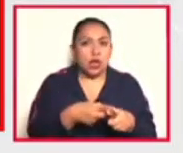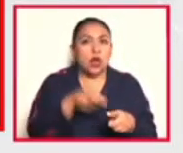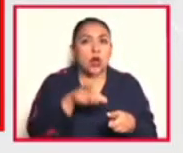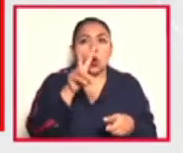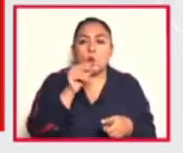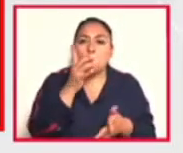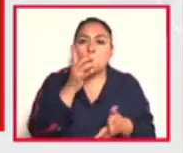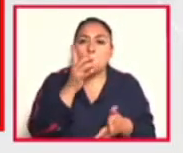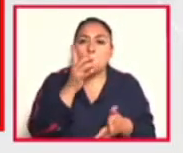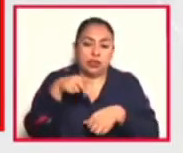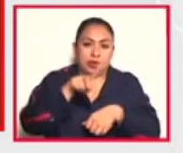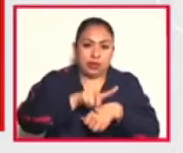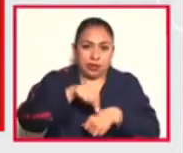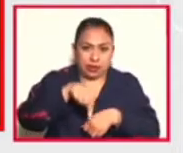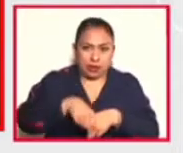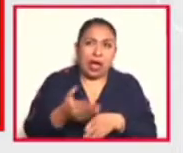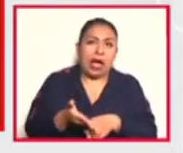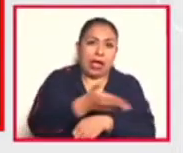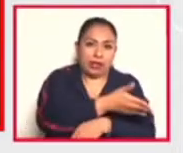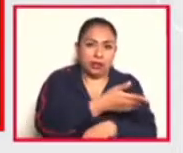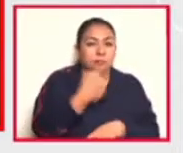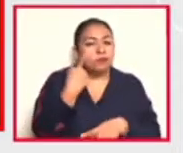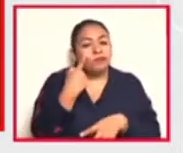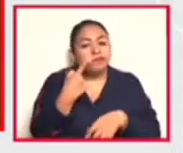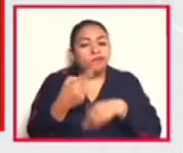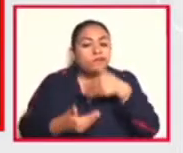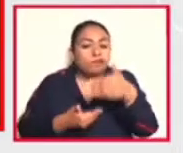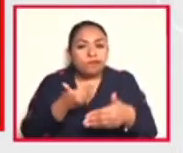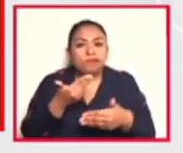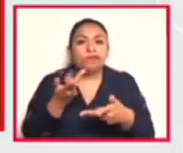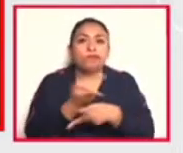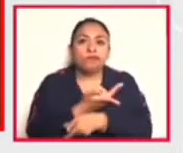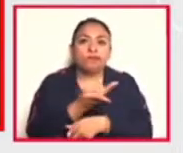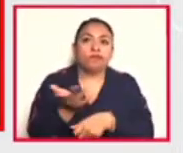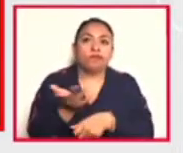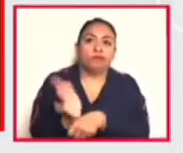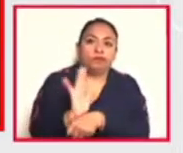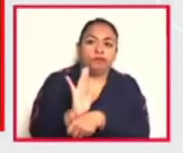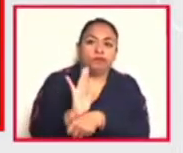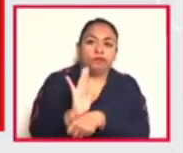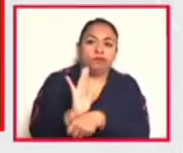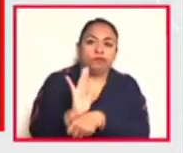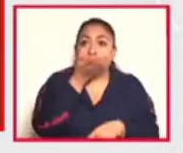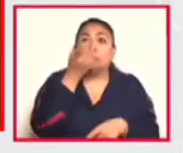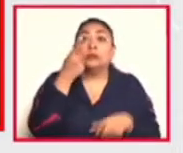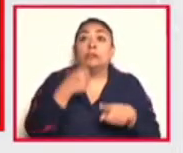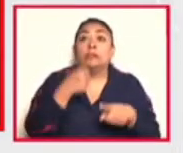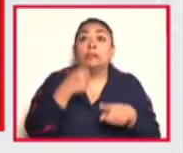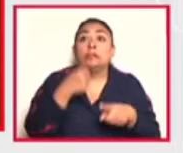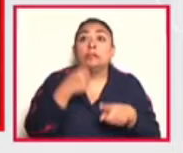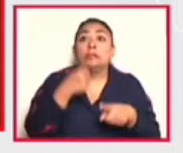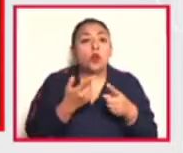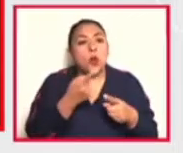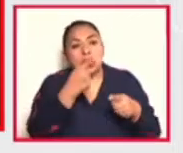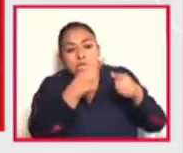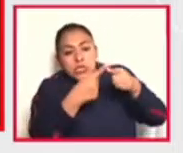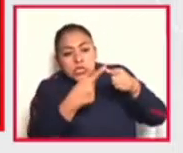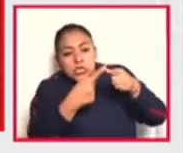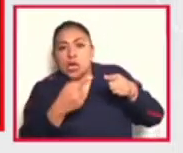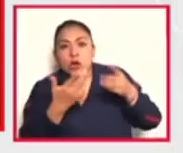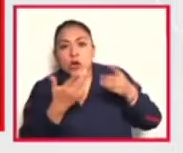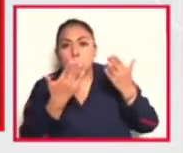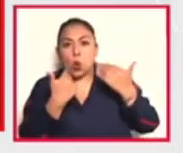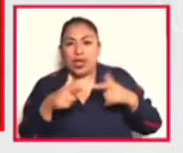Morelia, desde antes en el seguimiento cinematográfico que sueles hacer, y es Sin Señas Particulares. Sí, de la directora Fernanda Valadez,